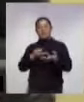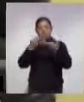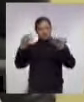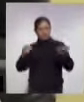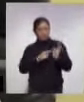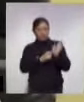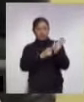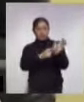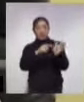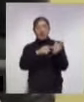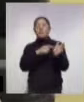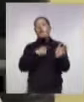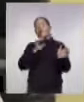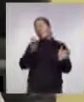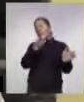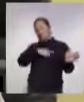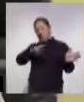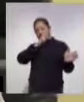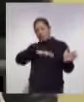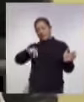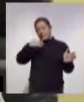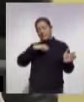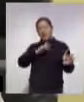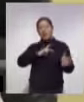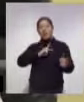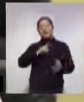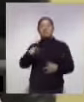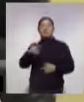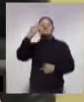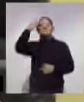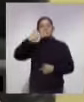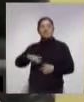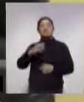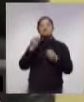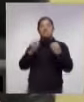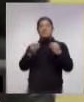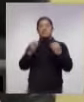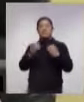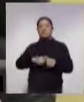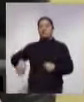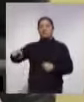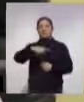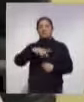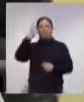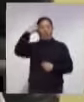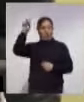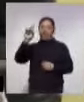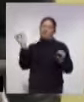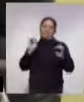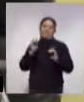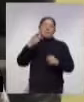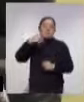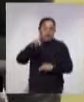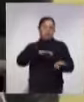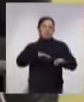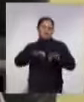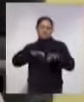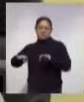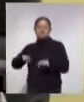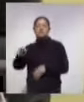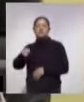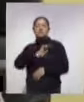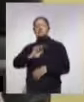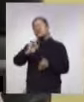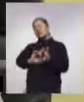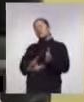o contrato de arrendamiento que tengan. Cabe resaltar que muchos de ellos pues no son dueños de la tierra, pero si la trabajan, entonces CEFOA